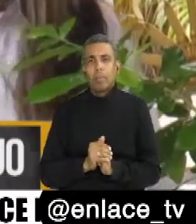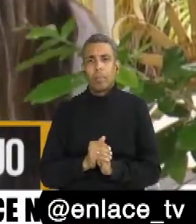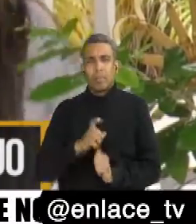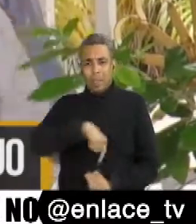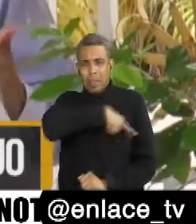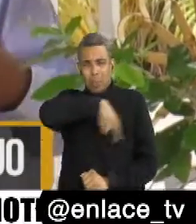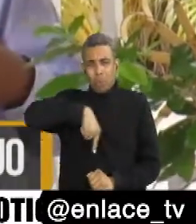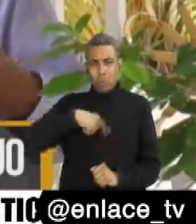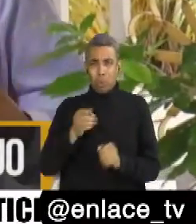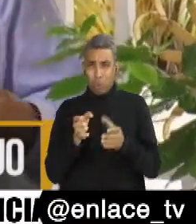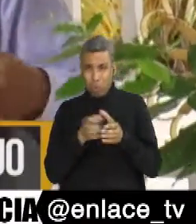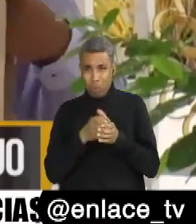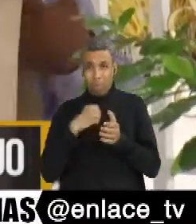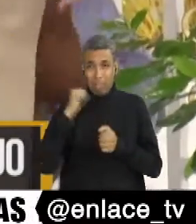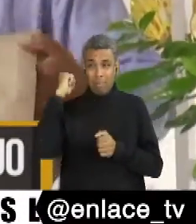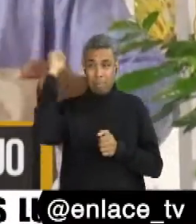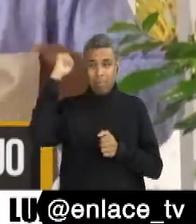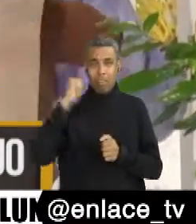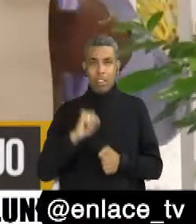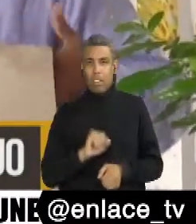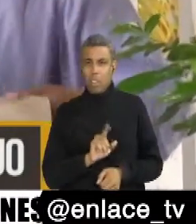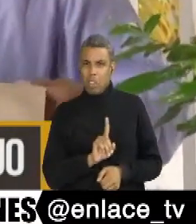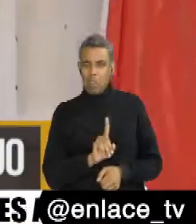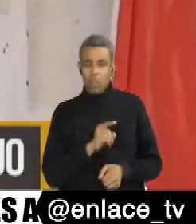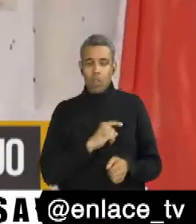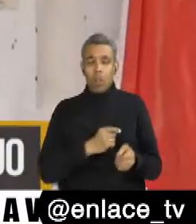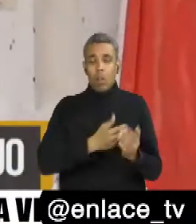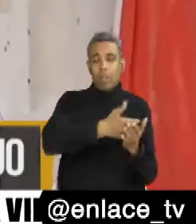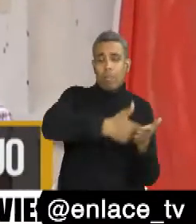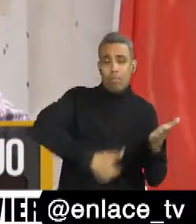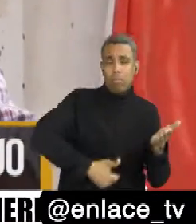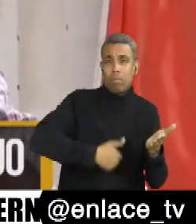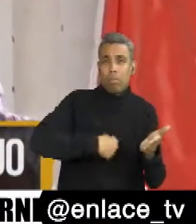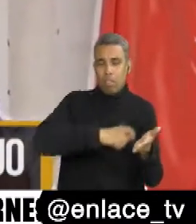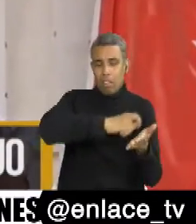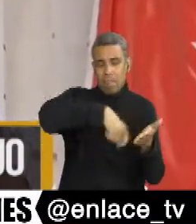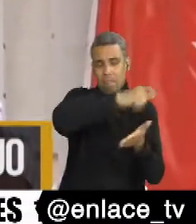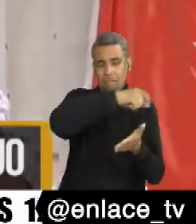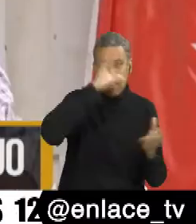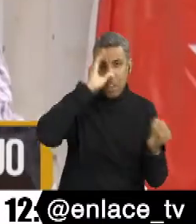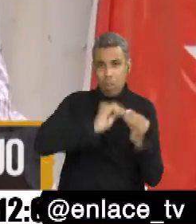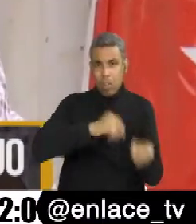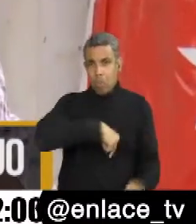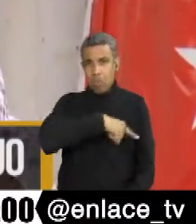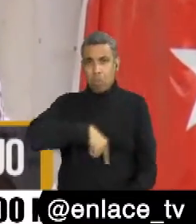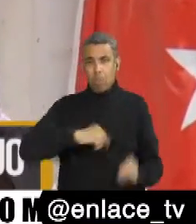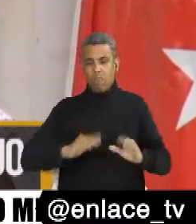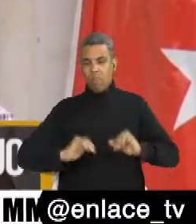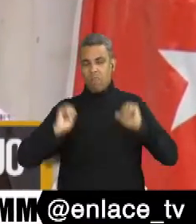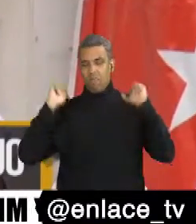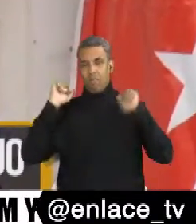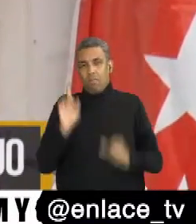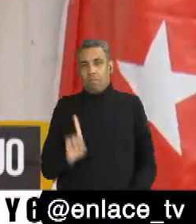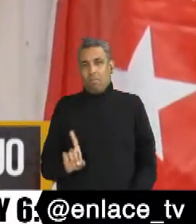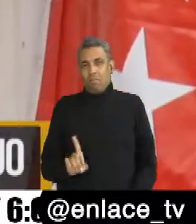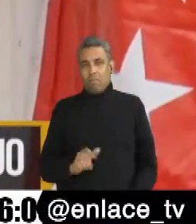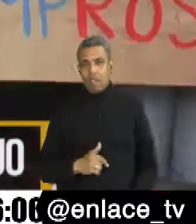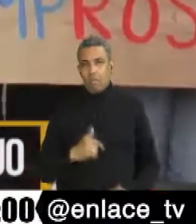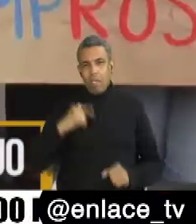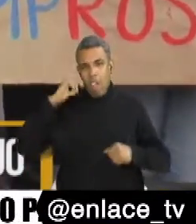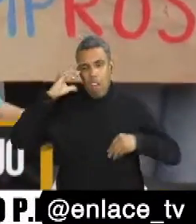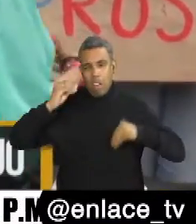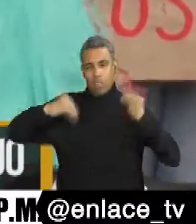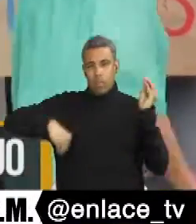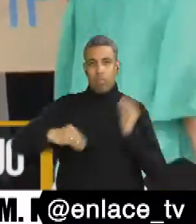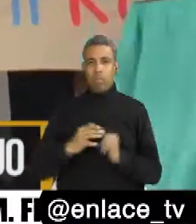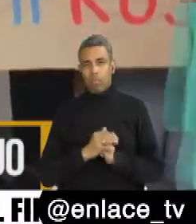señora ministra queda concertado con los otros 7 sindicatos. De acuerdo con este dirigente sindical, lo pactado depende del trámite de una ley, trámite